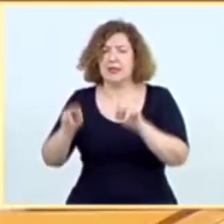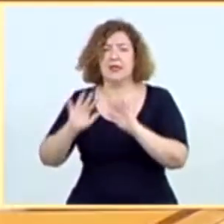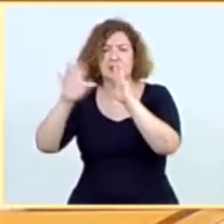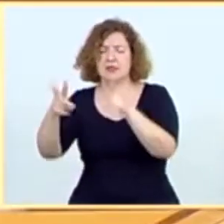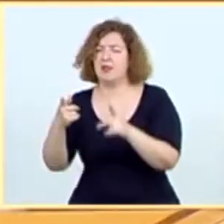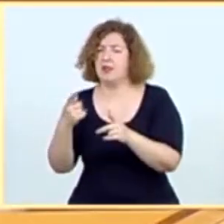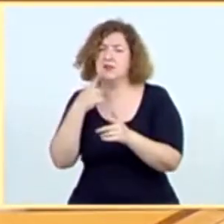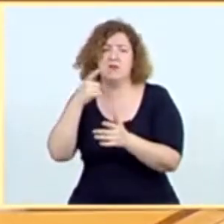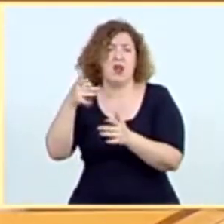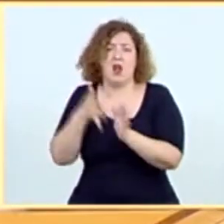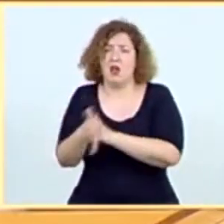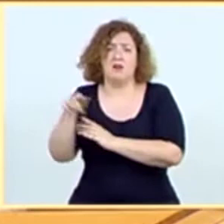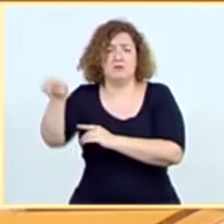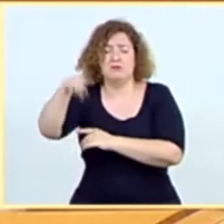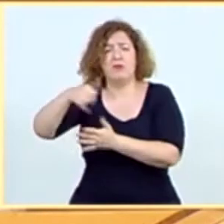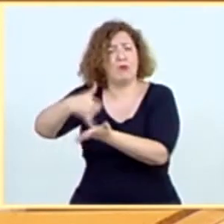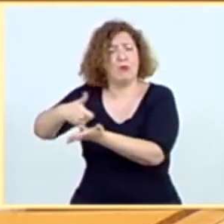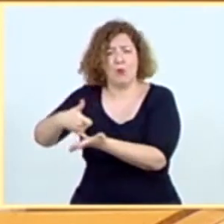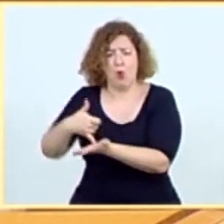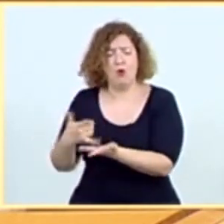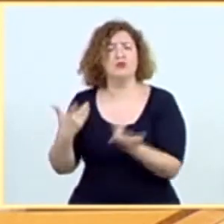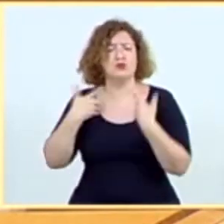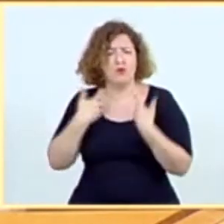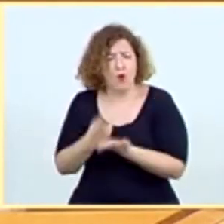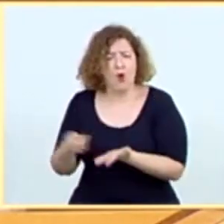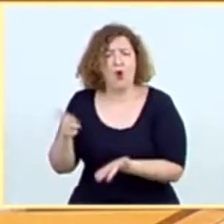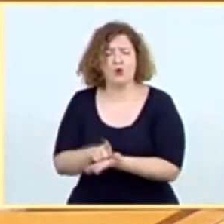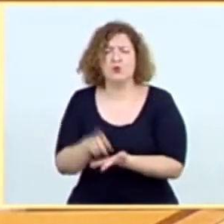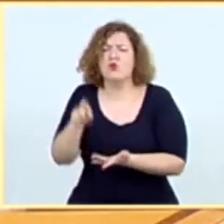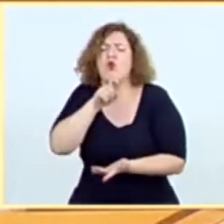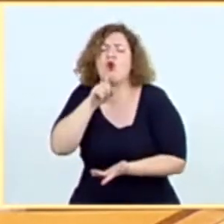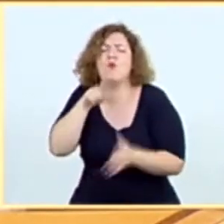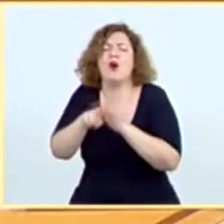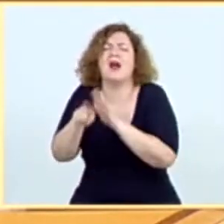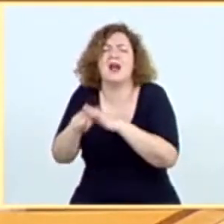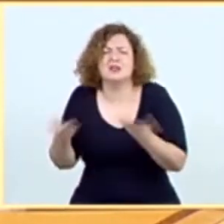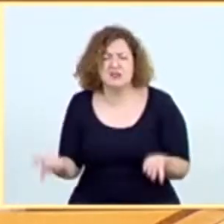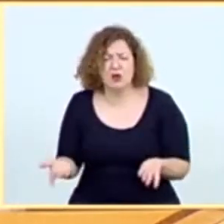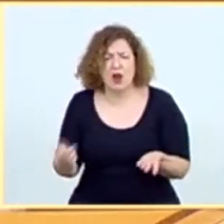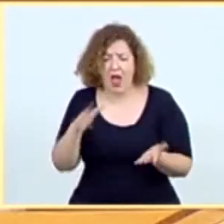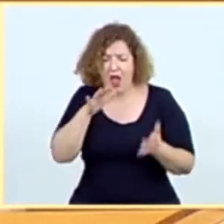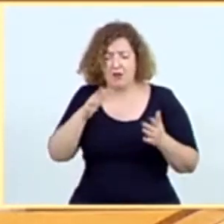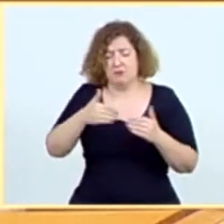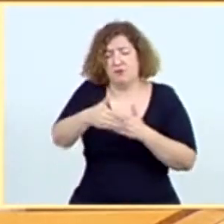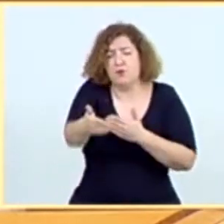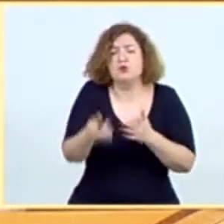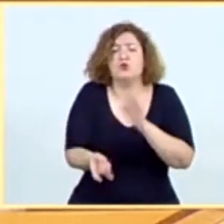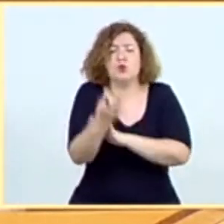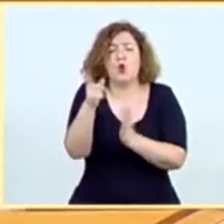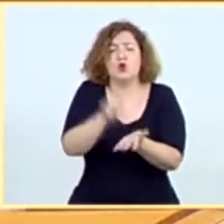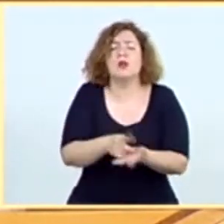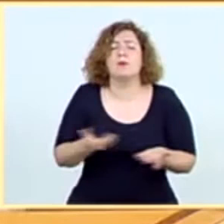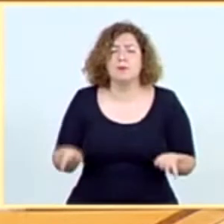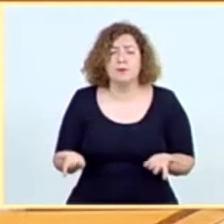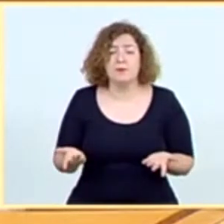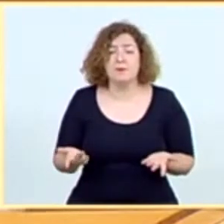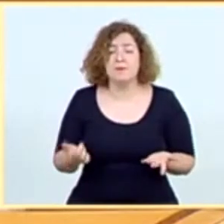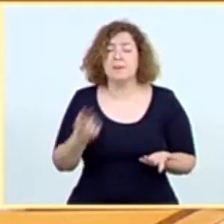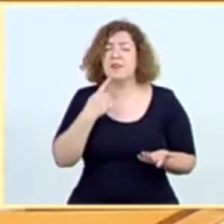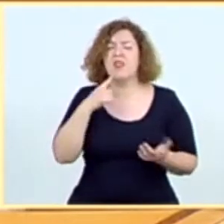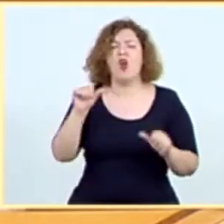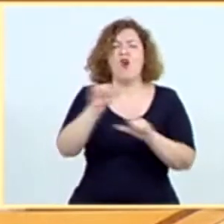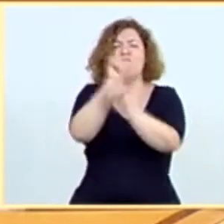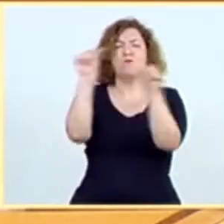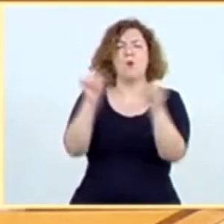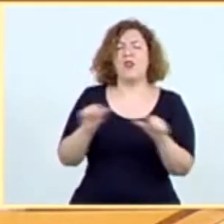serán los más vulnerables, los que lo vuelvan a sufrir. ¿Cómo lo van a gestionar esta vez, señor ministro? Según dicen los técnicos, no ha sido un problema de modelo, ha sido